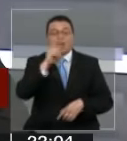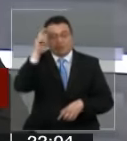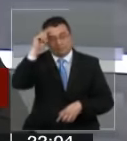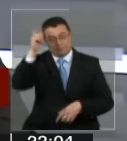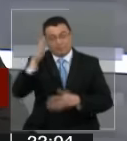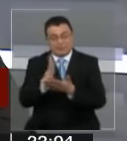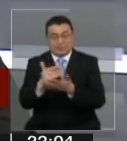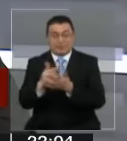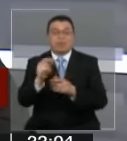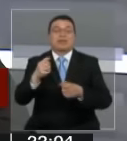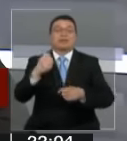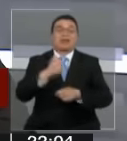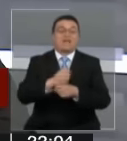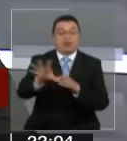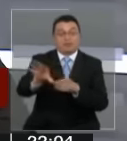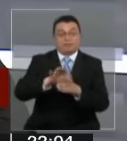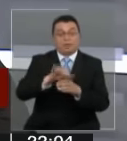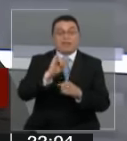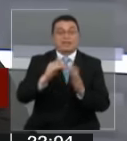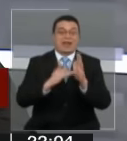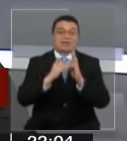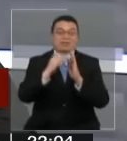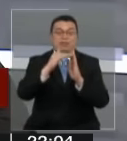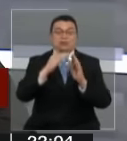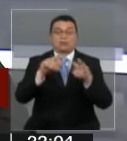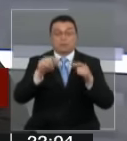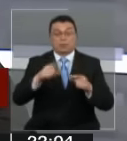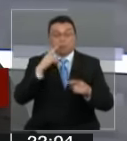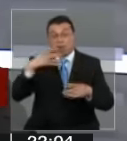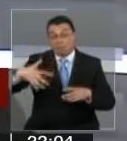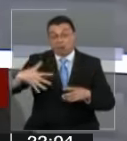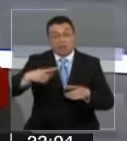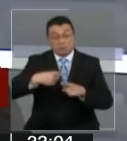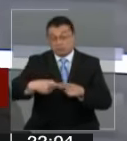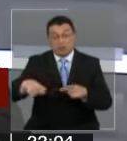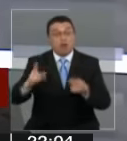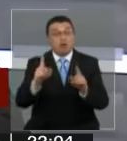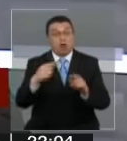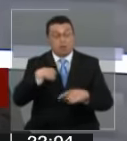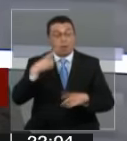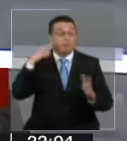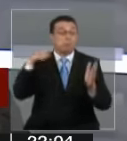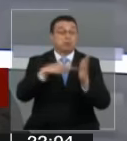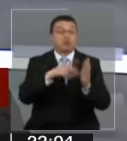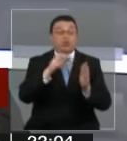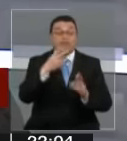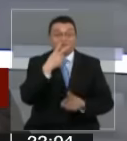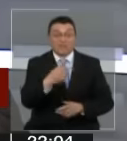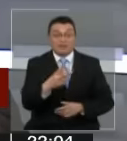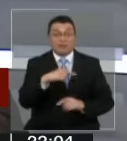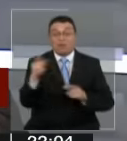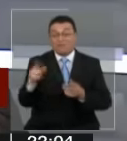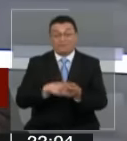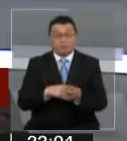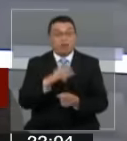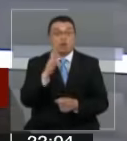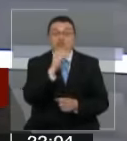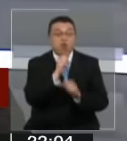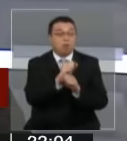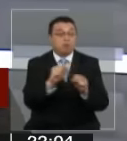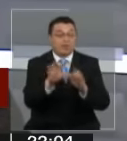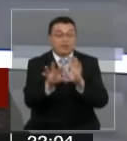y crecimiento. No es un tema que esté en la coyuntura de la semana, pero desde mi punto de vista, esas familias que no están pudiendo encontrar